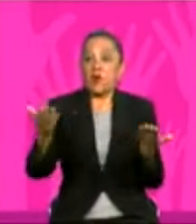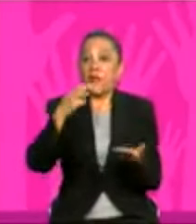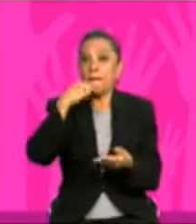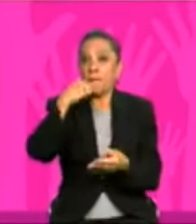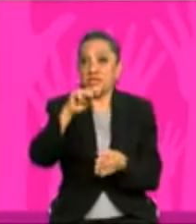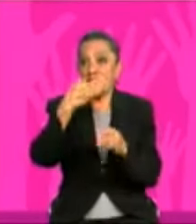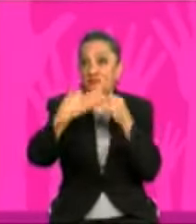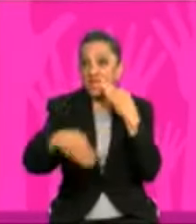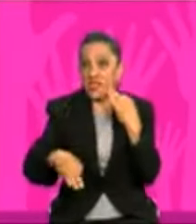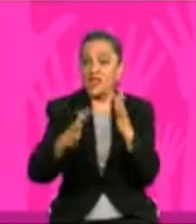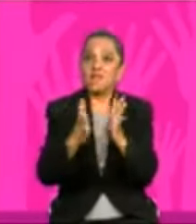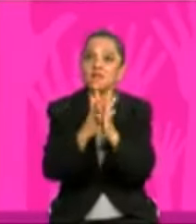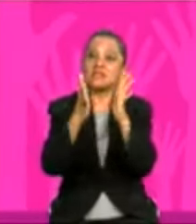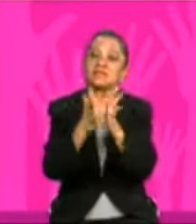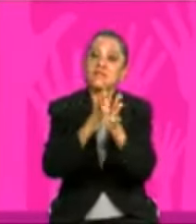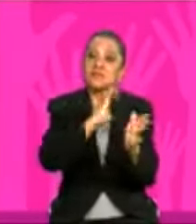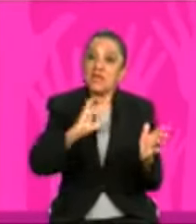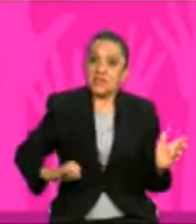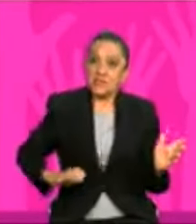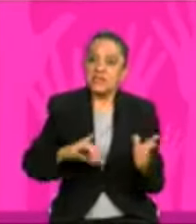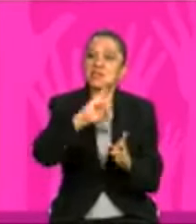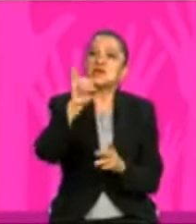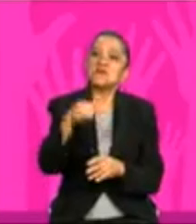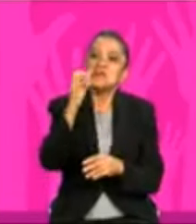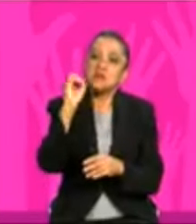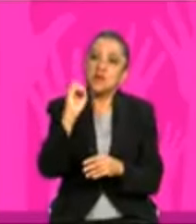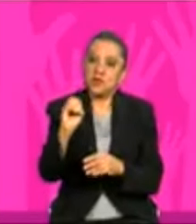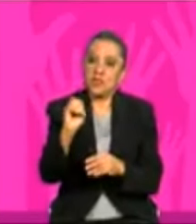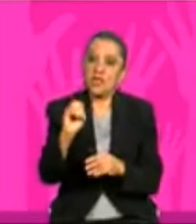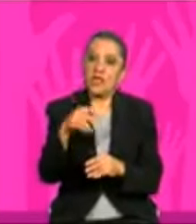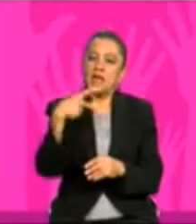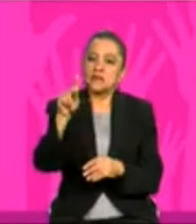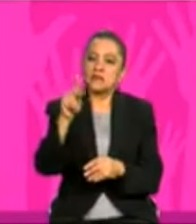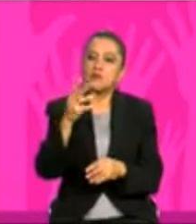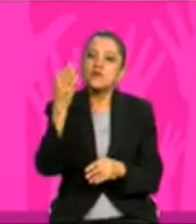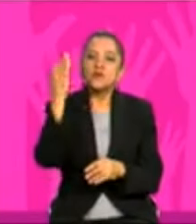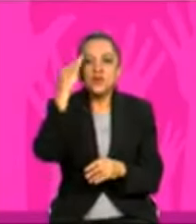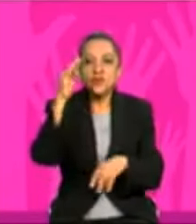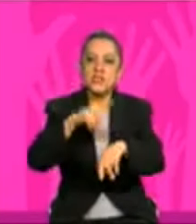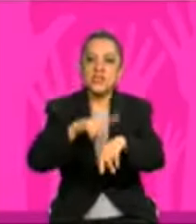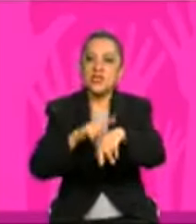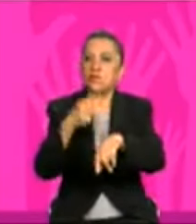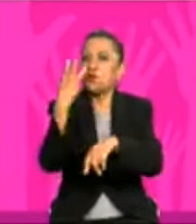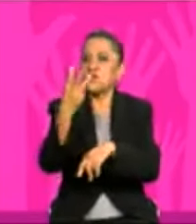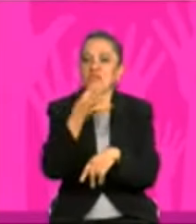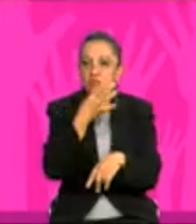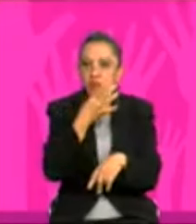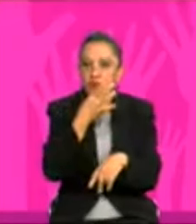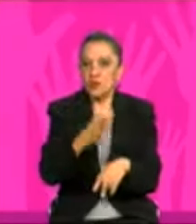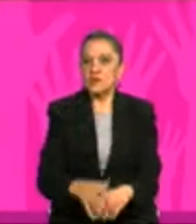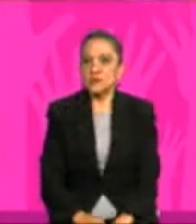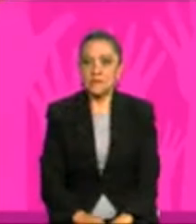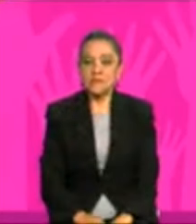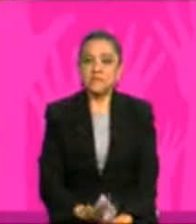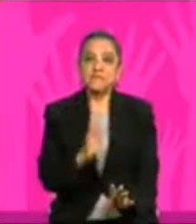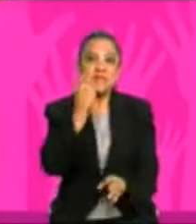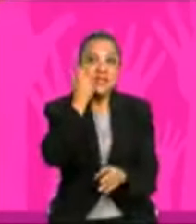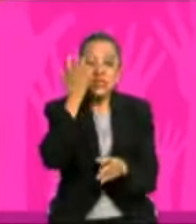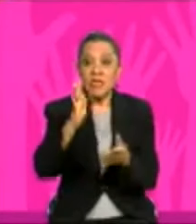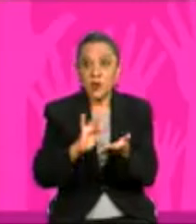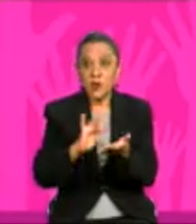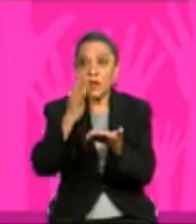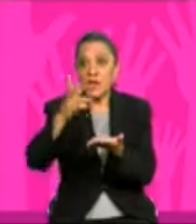la participación de la candidata Jessica Ortega de la Cruz con su tiempo de participación de 3 minutos. Quiero agradecer